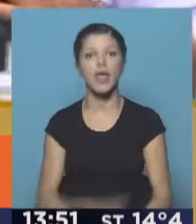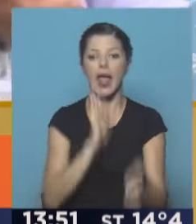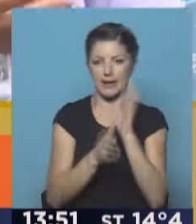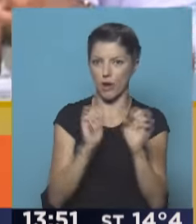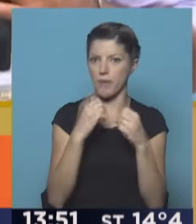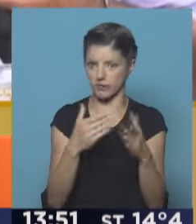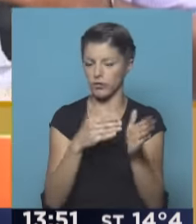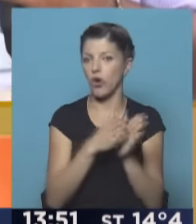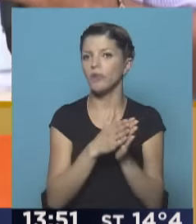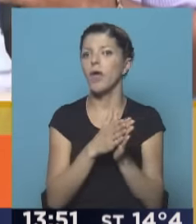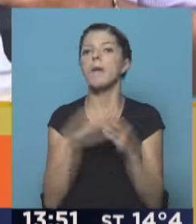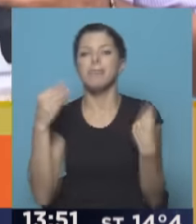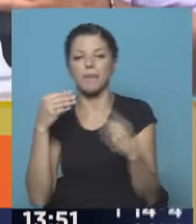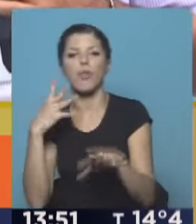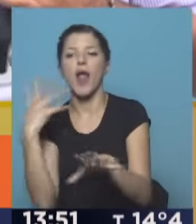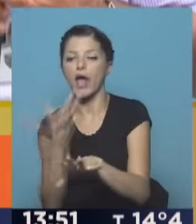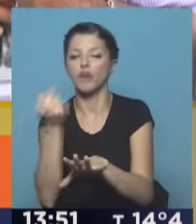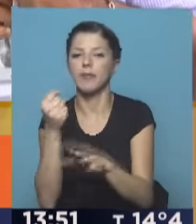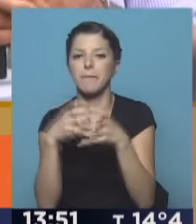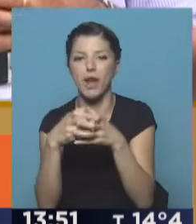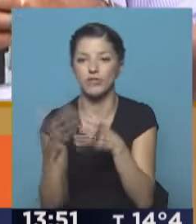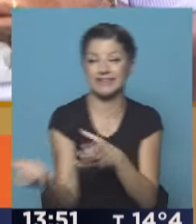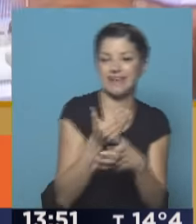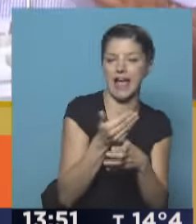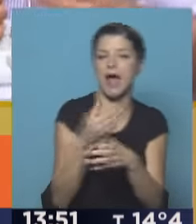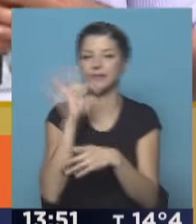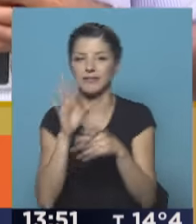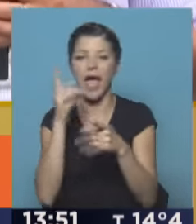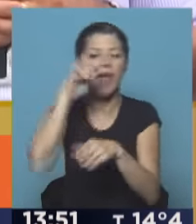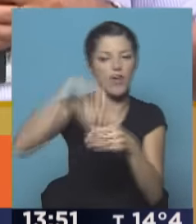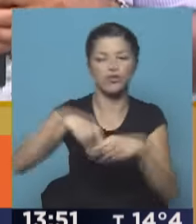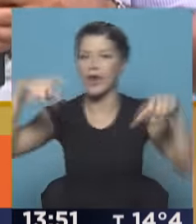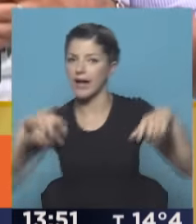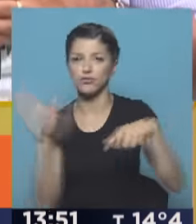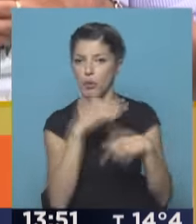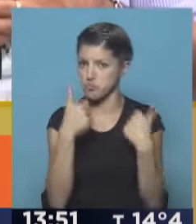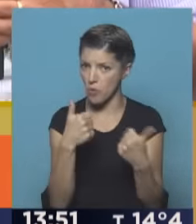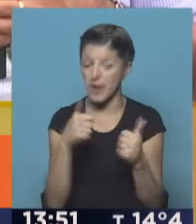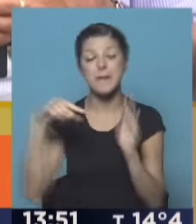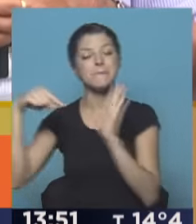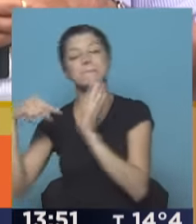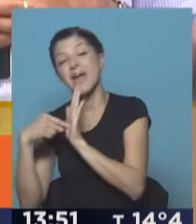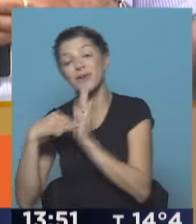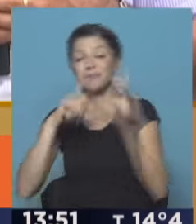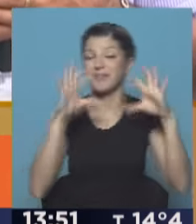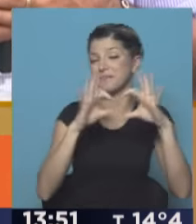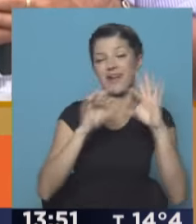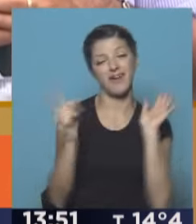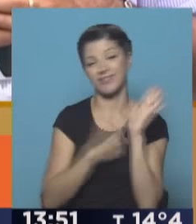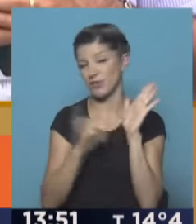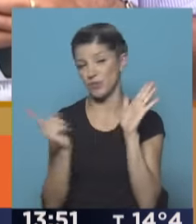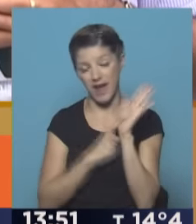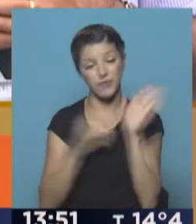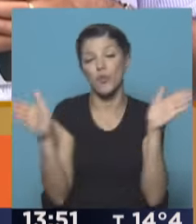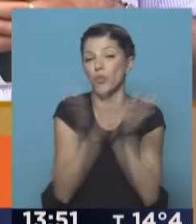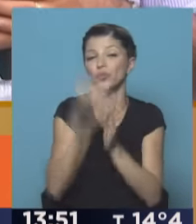recuperación de la pelota, recuperación y posicionamiento dentro de la cancha, dejó a todos conformes, pero Di María es el titular indiscutible junto con el